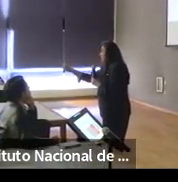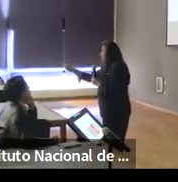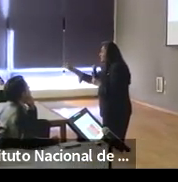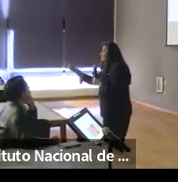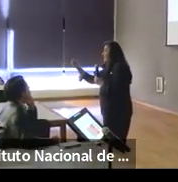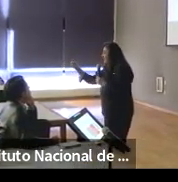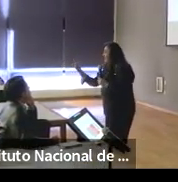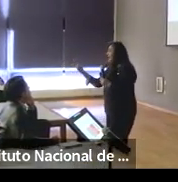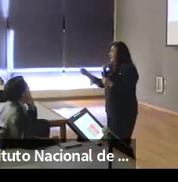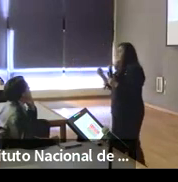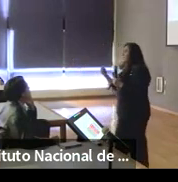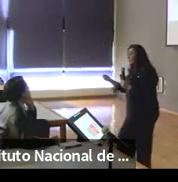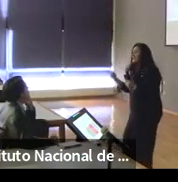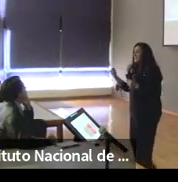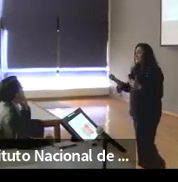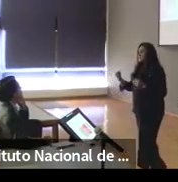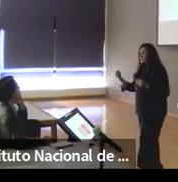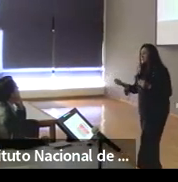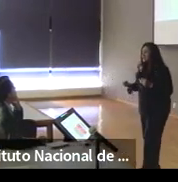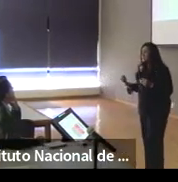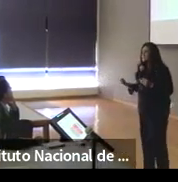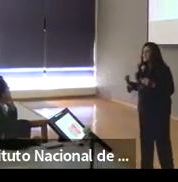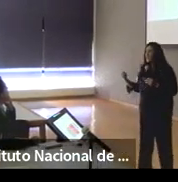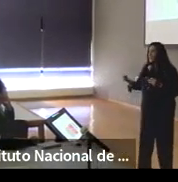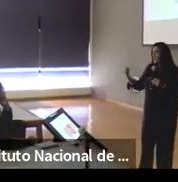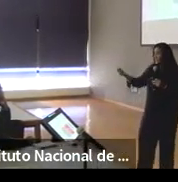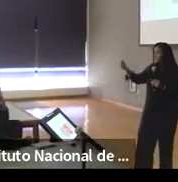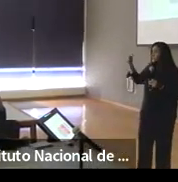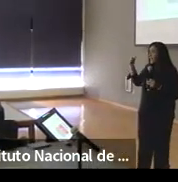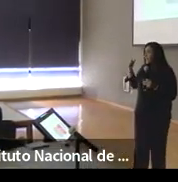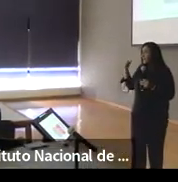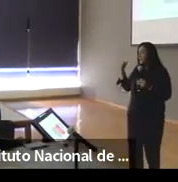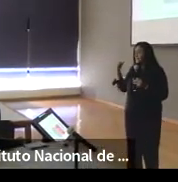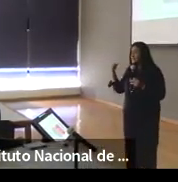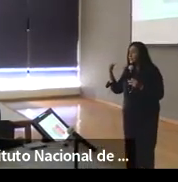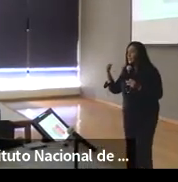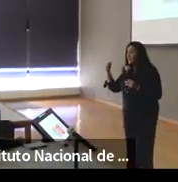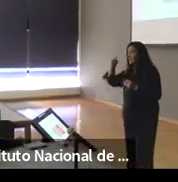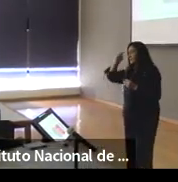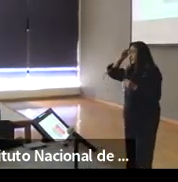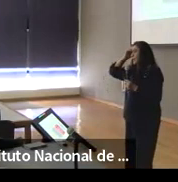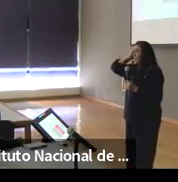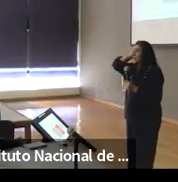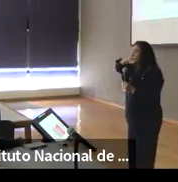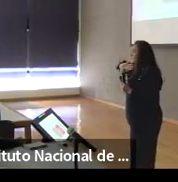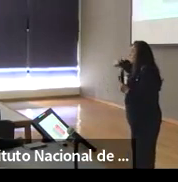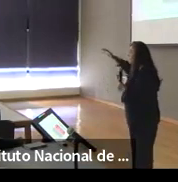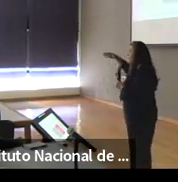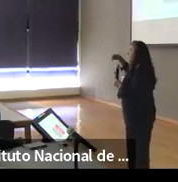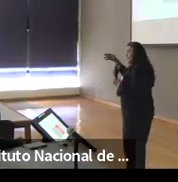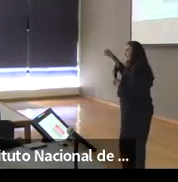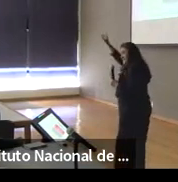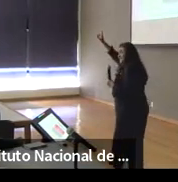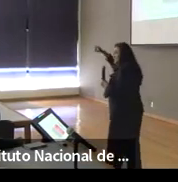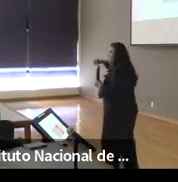entonces La idea es que durante esta presentación vayamos viendo la la parte teórica Pero tú que